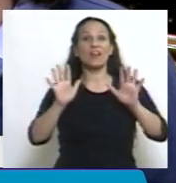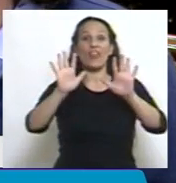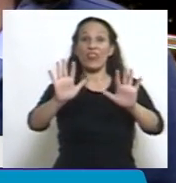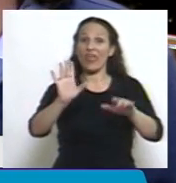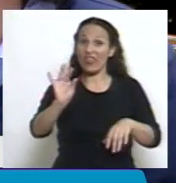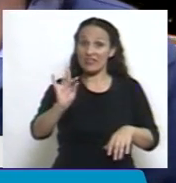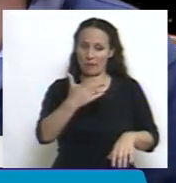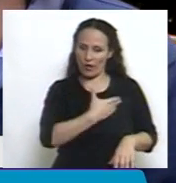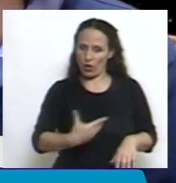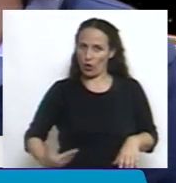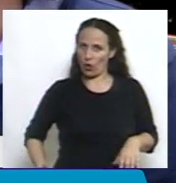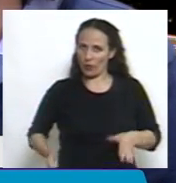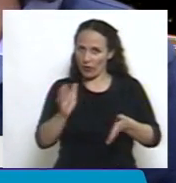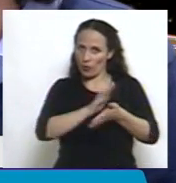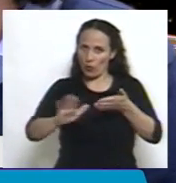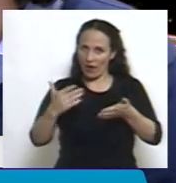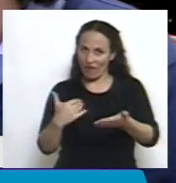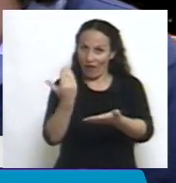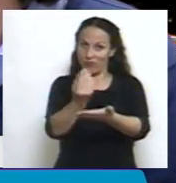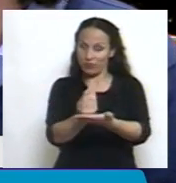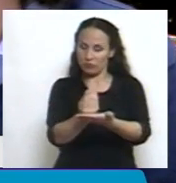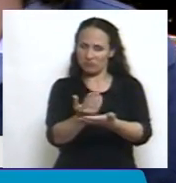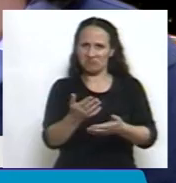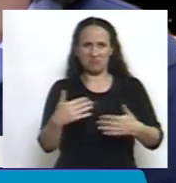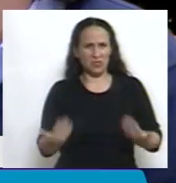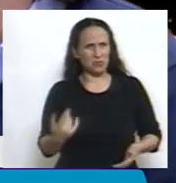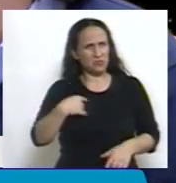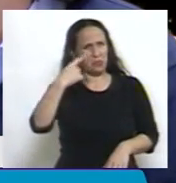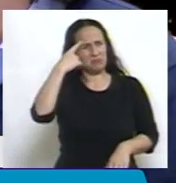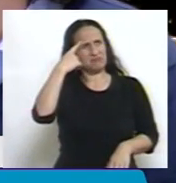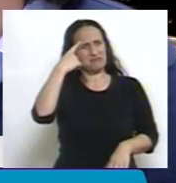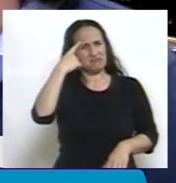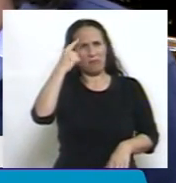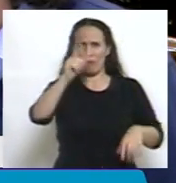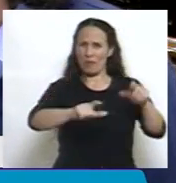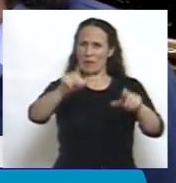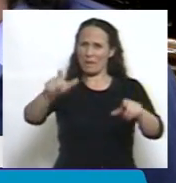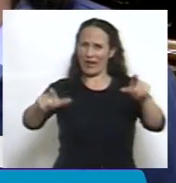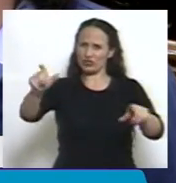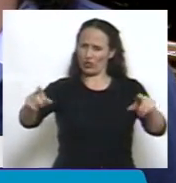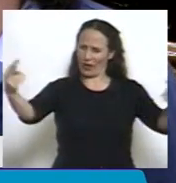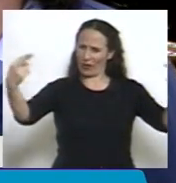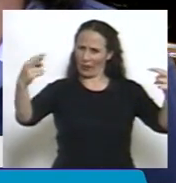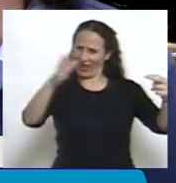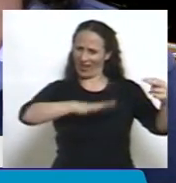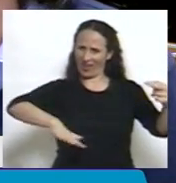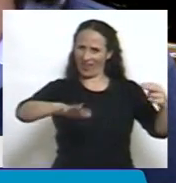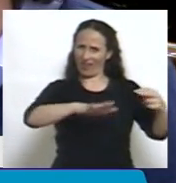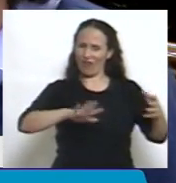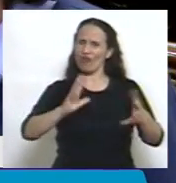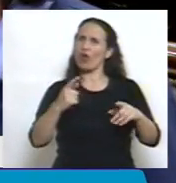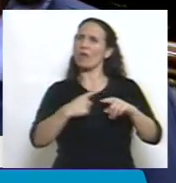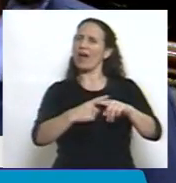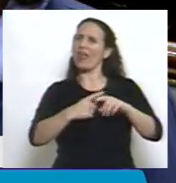un nuevo gobierno, la verdad que me pregunto qué pensaría la gente si viera que este es el tenor de la discusión nada